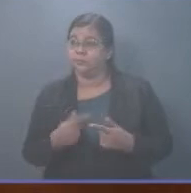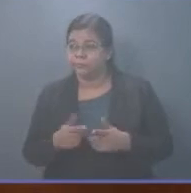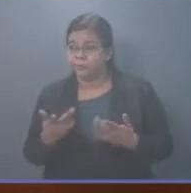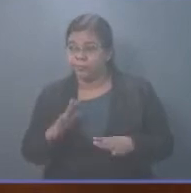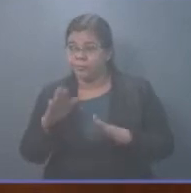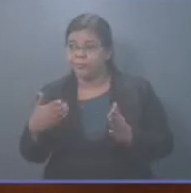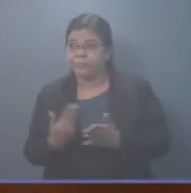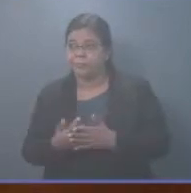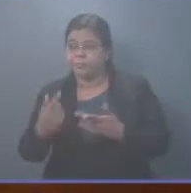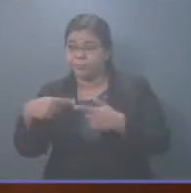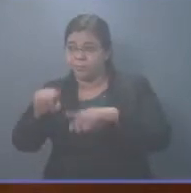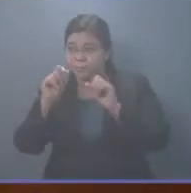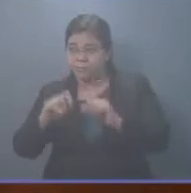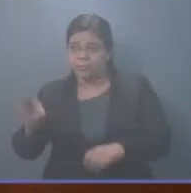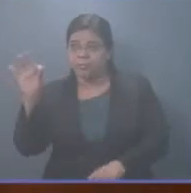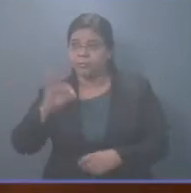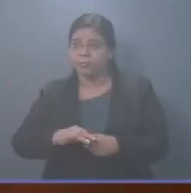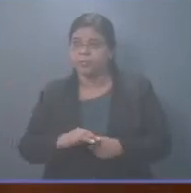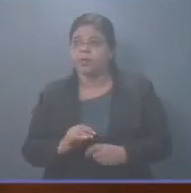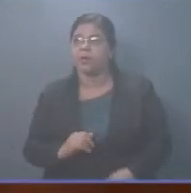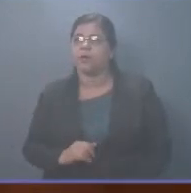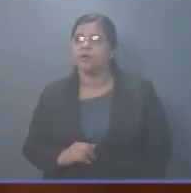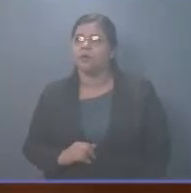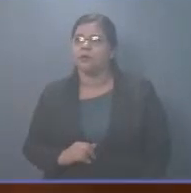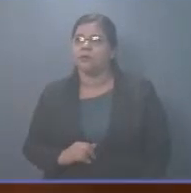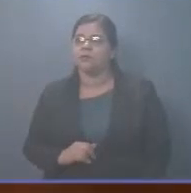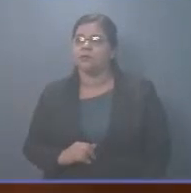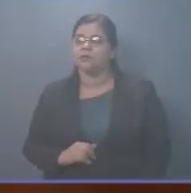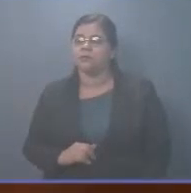equipo técnico, favor emitir su voto.